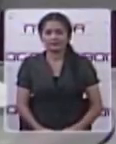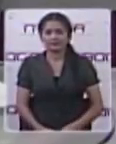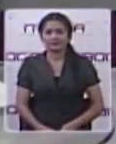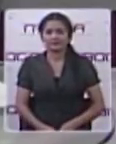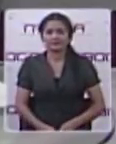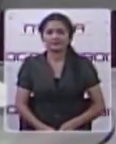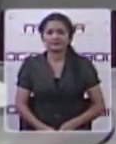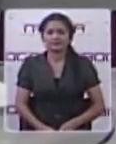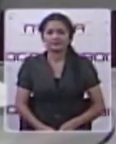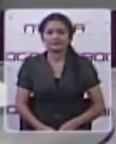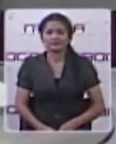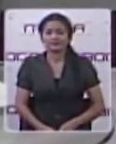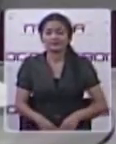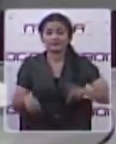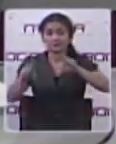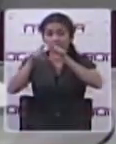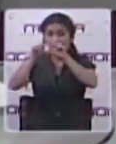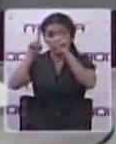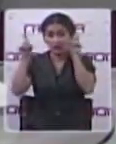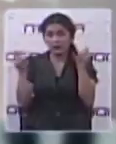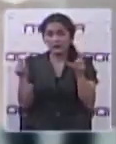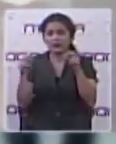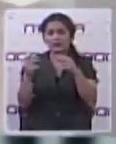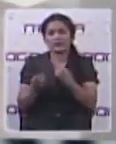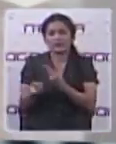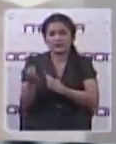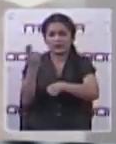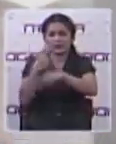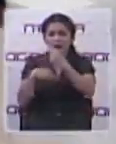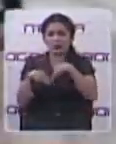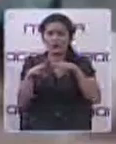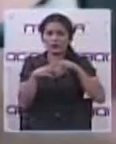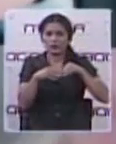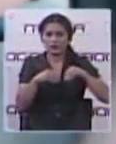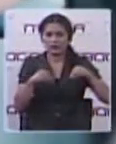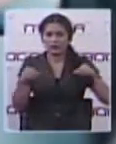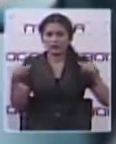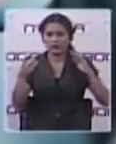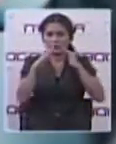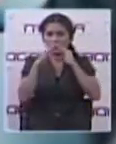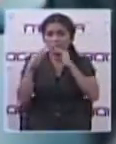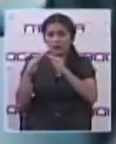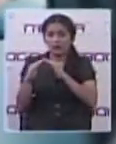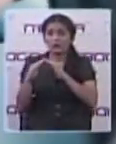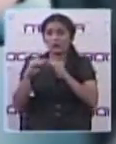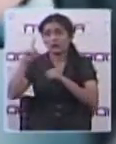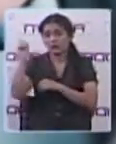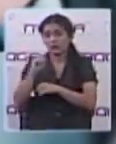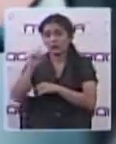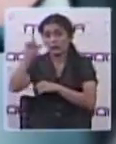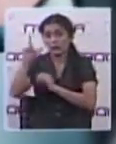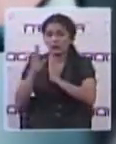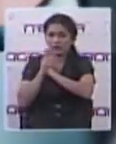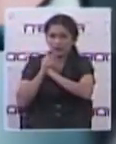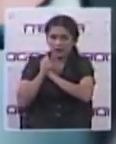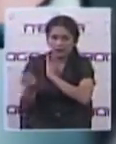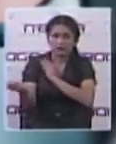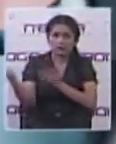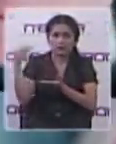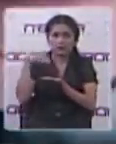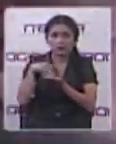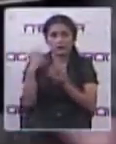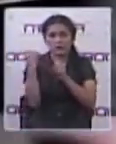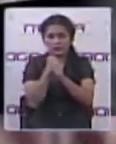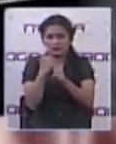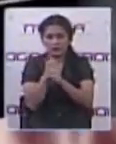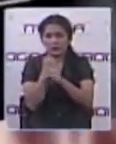El mercado inmobiliario exige cada vez más corredores o agentes mejor capacitados en cada uno de los procesos que conlleva la compra